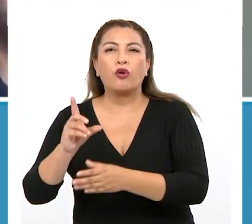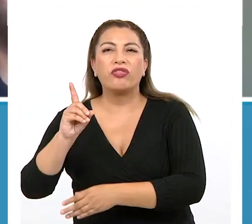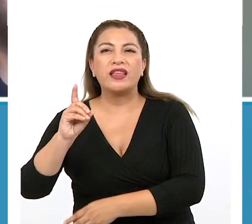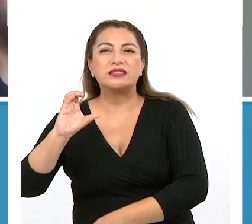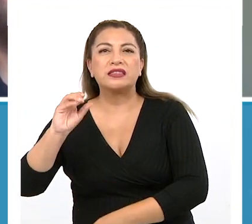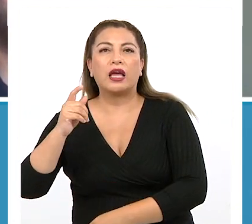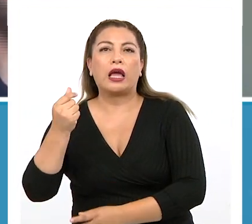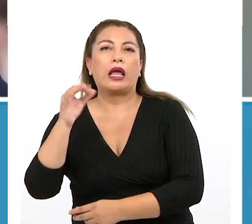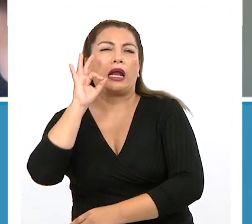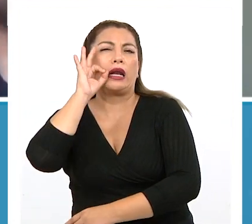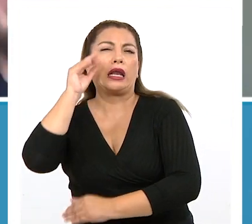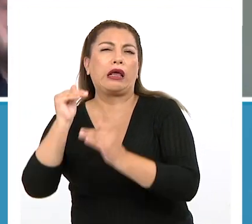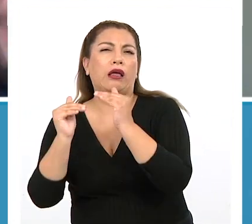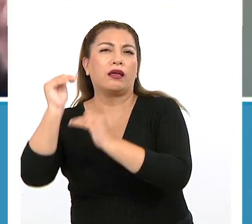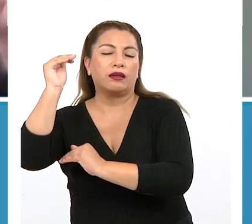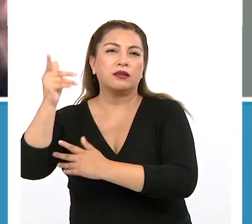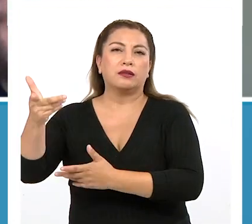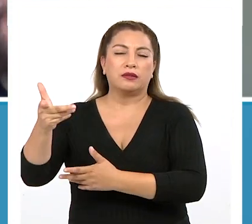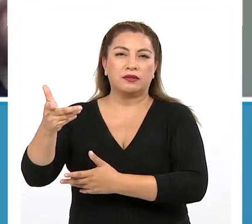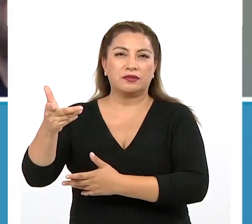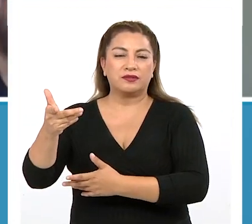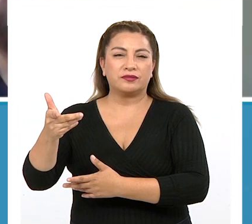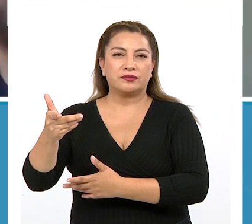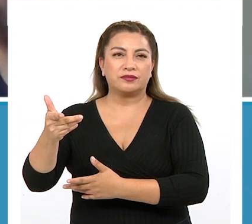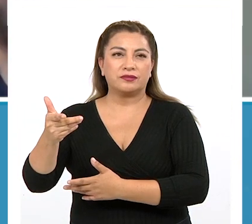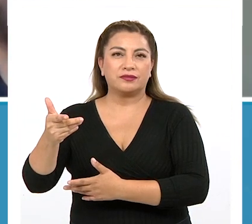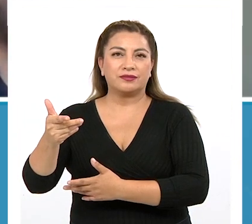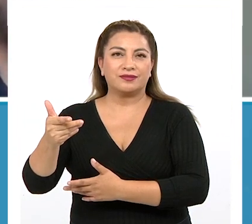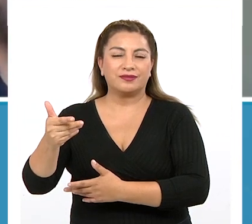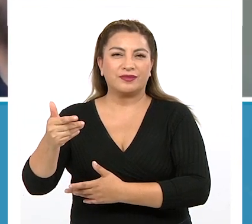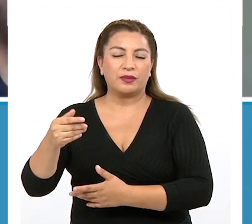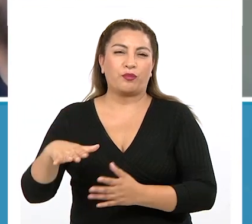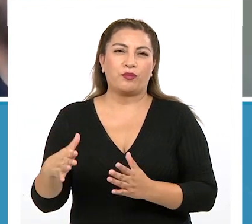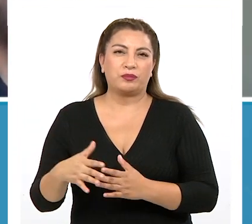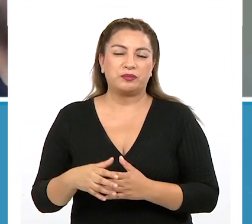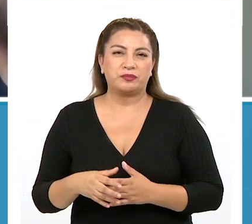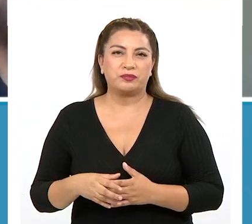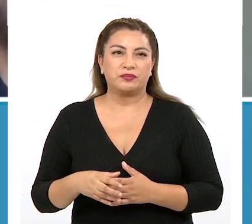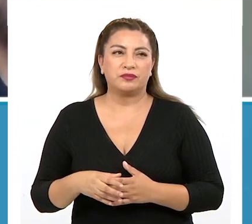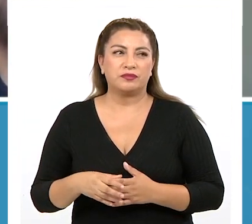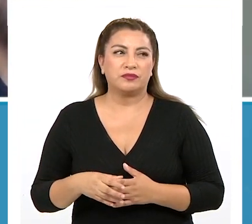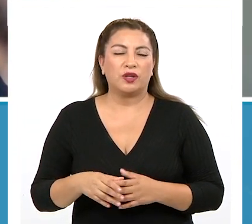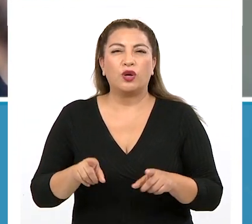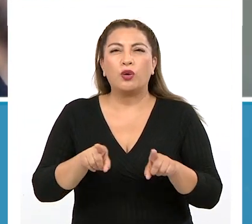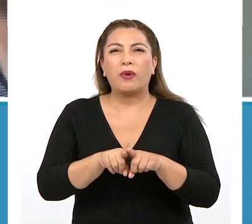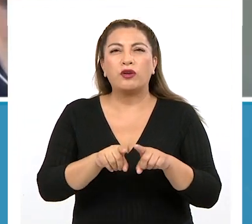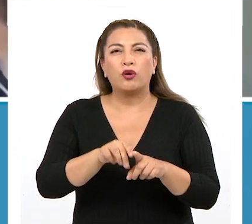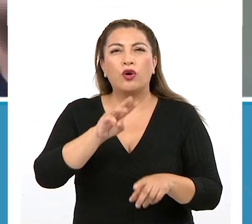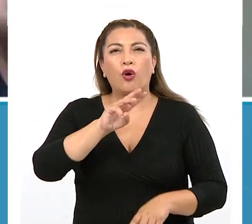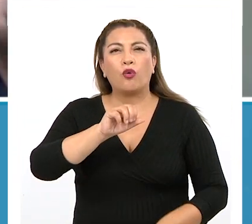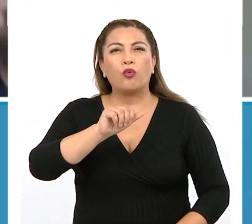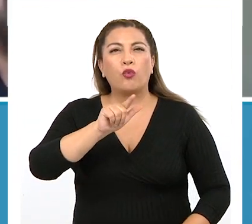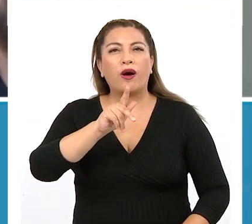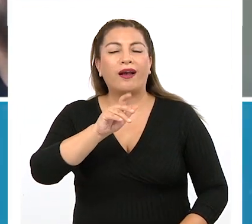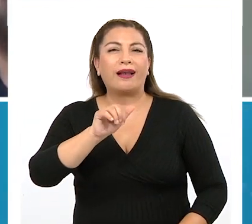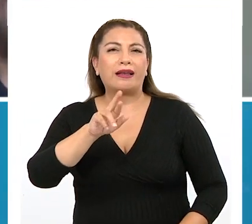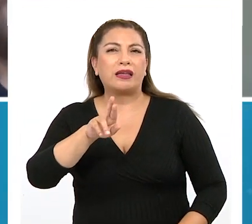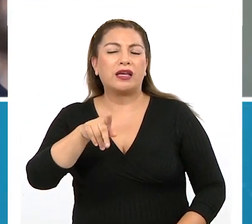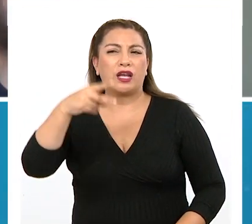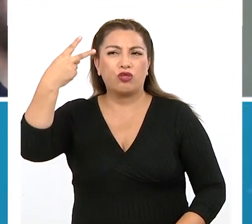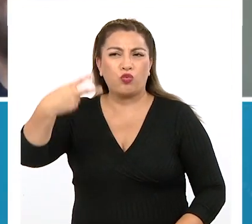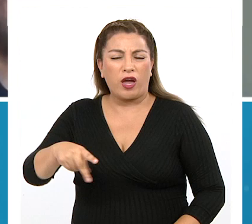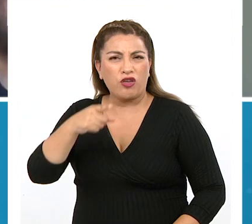de clase alta, Sí. cercana a los terratenientes. No olvidemos que el hermano de Walker es una persona que tiene dueño de